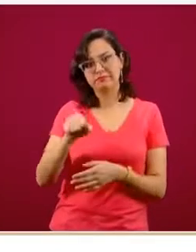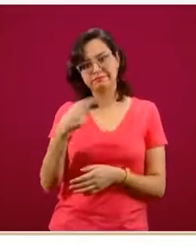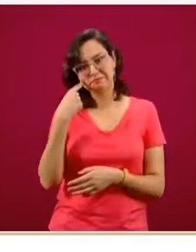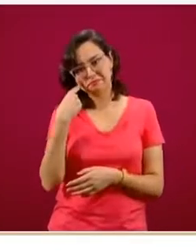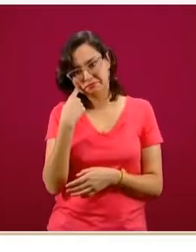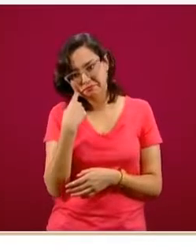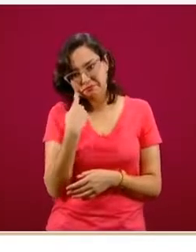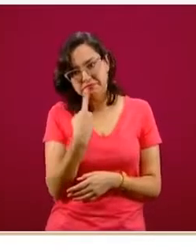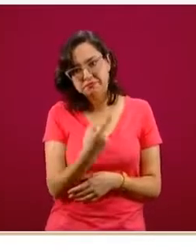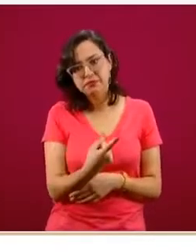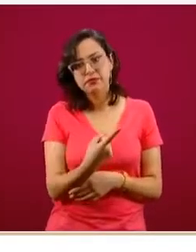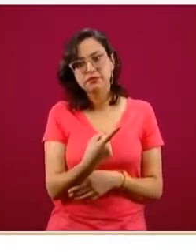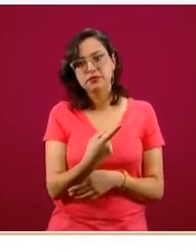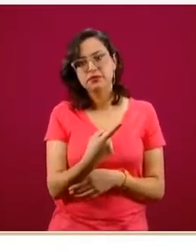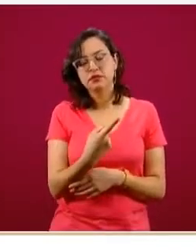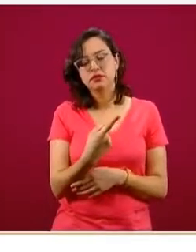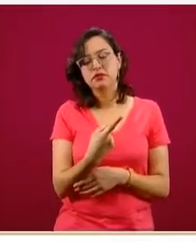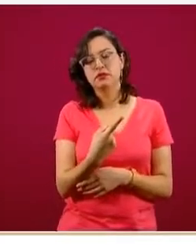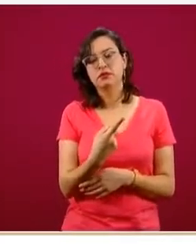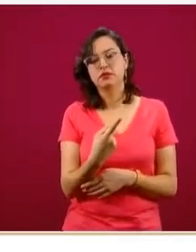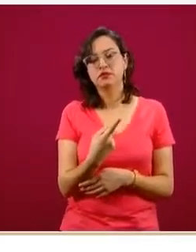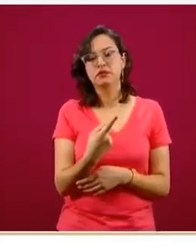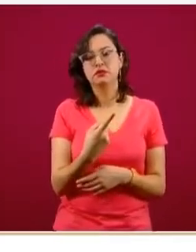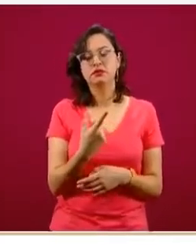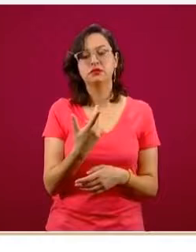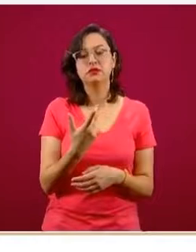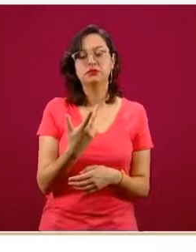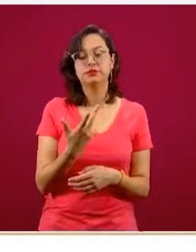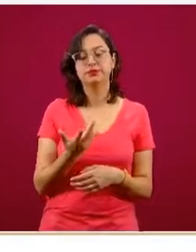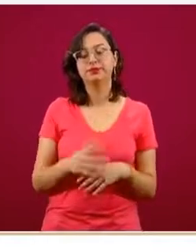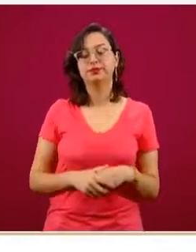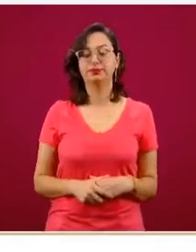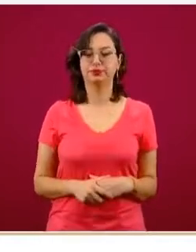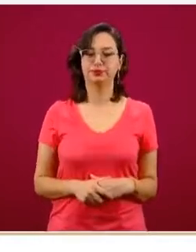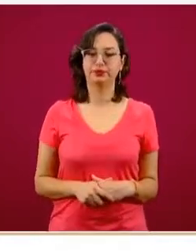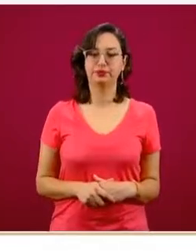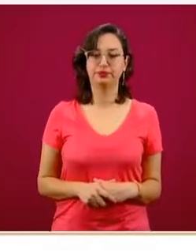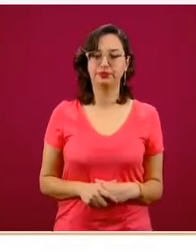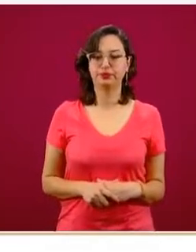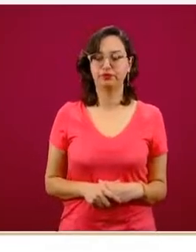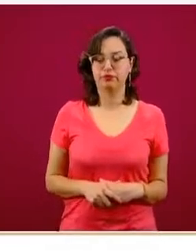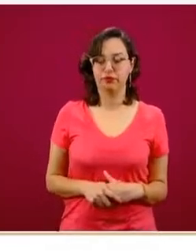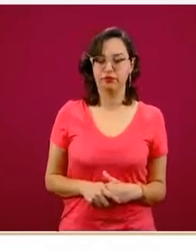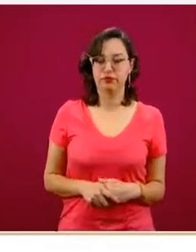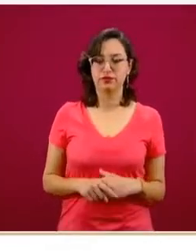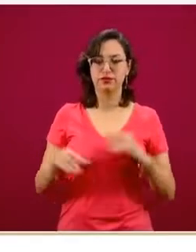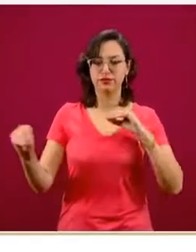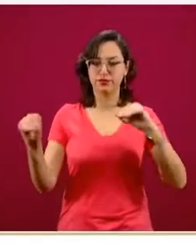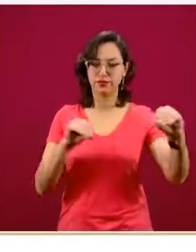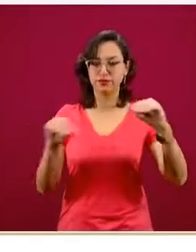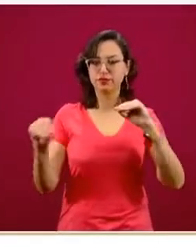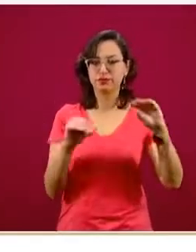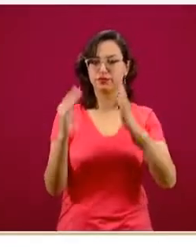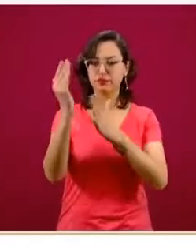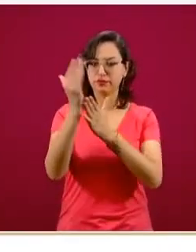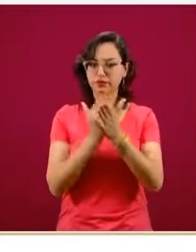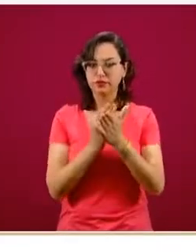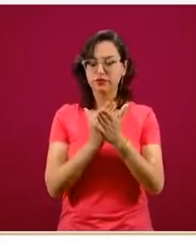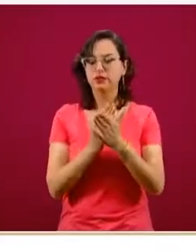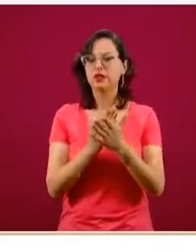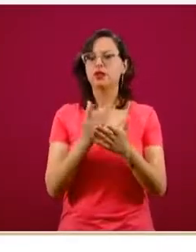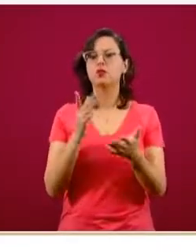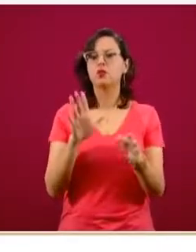por qué hay un impacto en la reducción de la movilidad a nivel